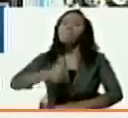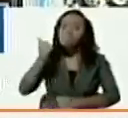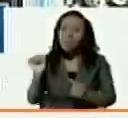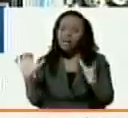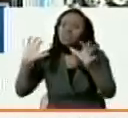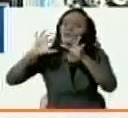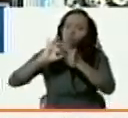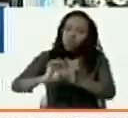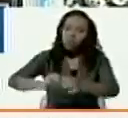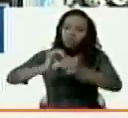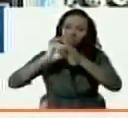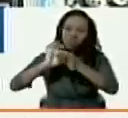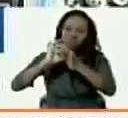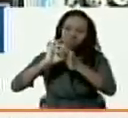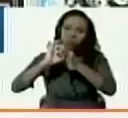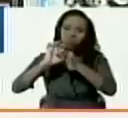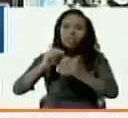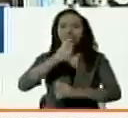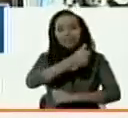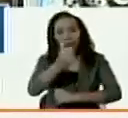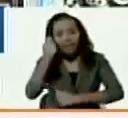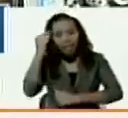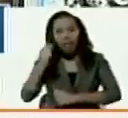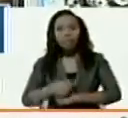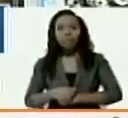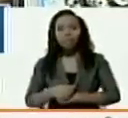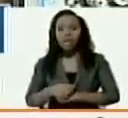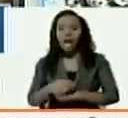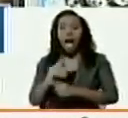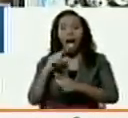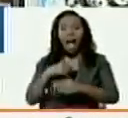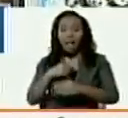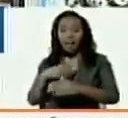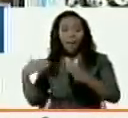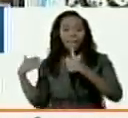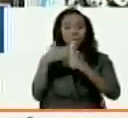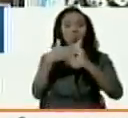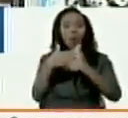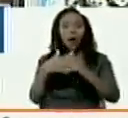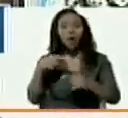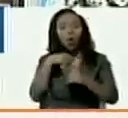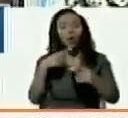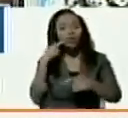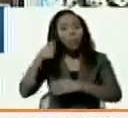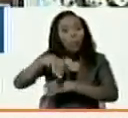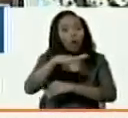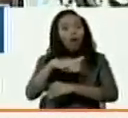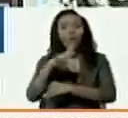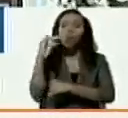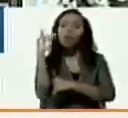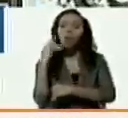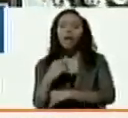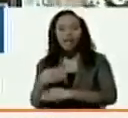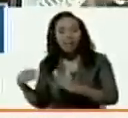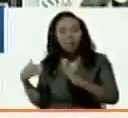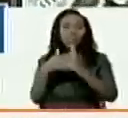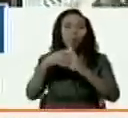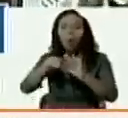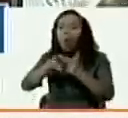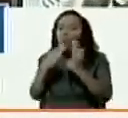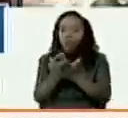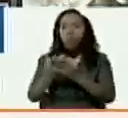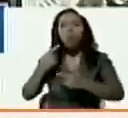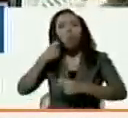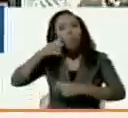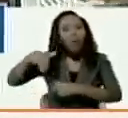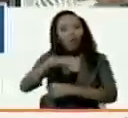día. El que se meta con el pueblo boliviano, se mete con todos los pueblos libres del mundo. El que se meta con el pueblo de Cuba, se mete